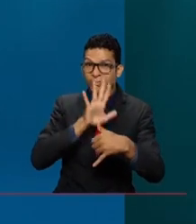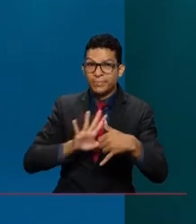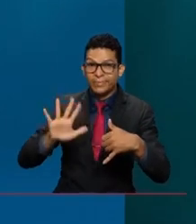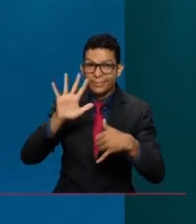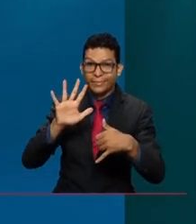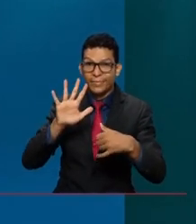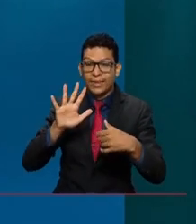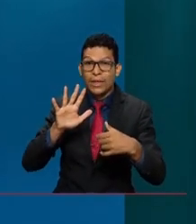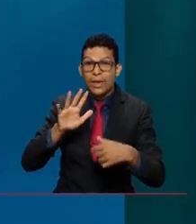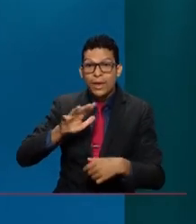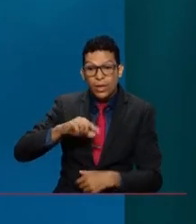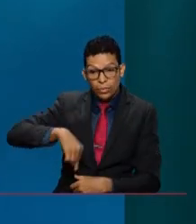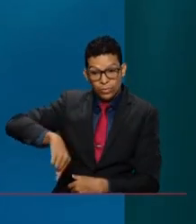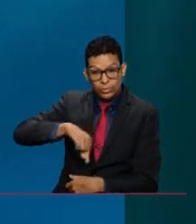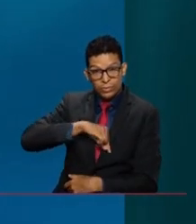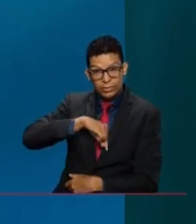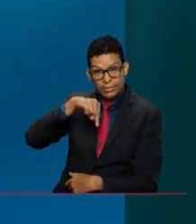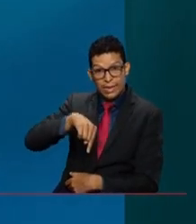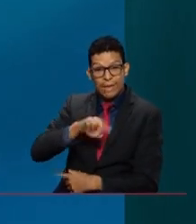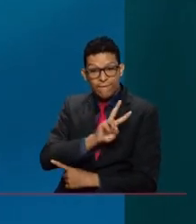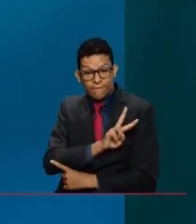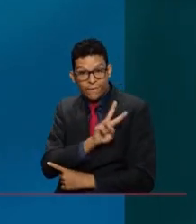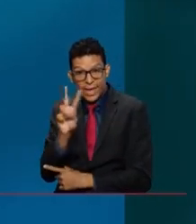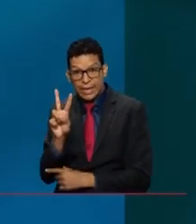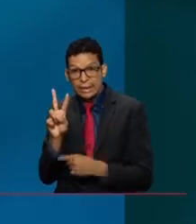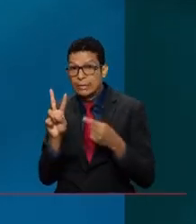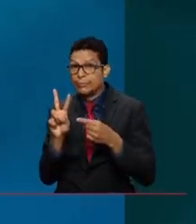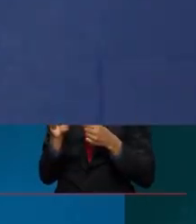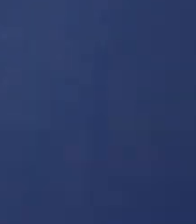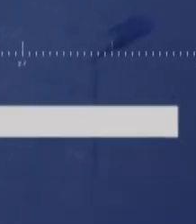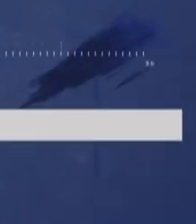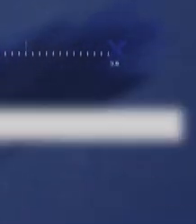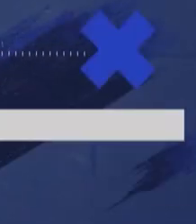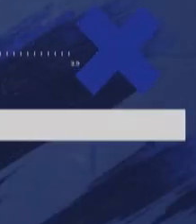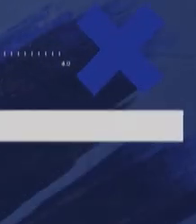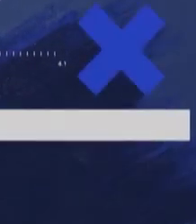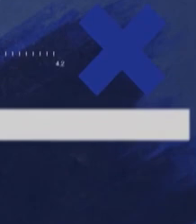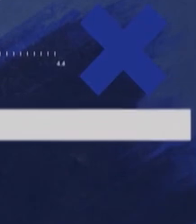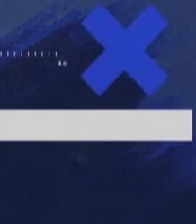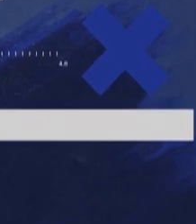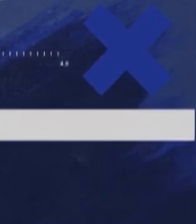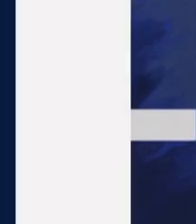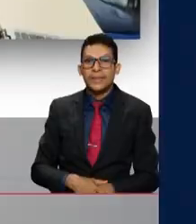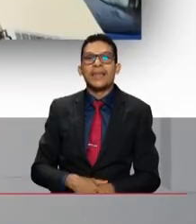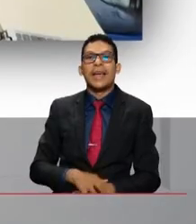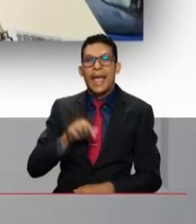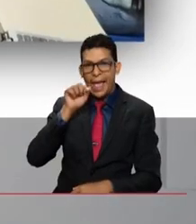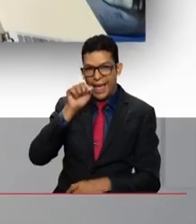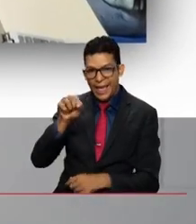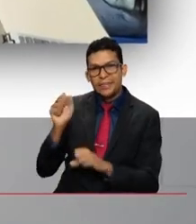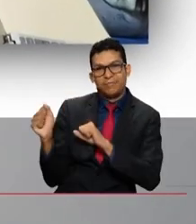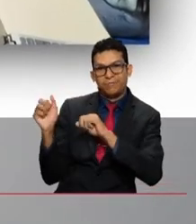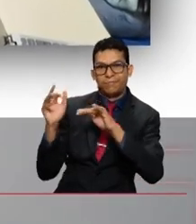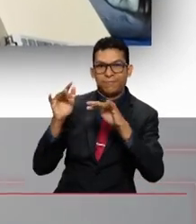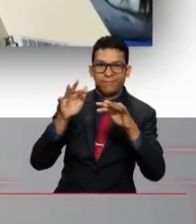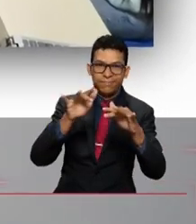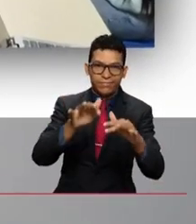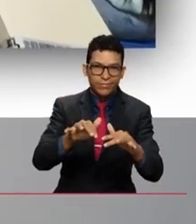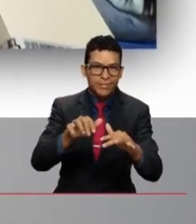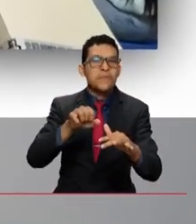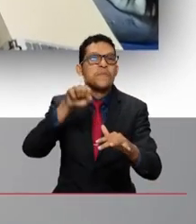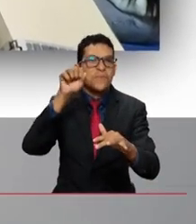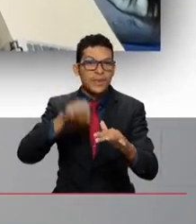Porque nuestro departamento El Valle del caucá será una de las sedes de los juegos nacionales del eje Cafetero 20 23